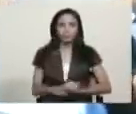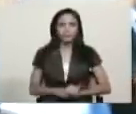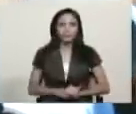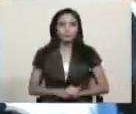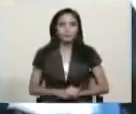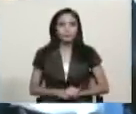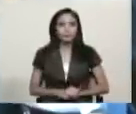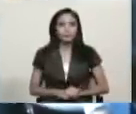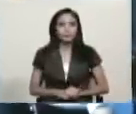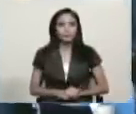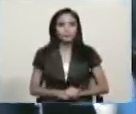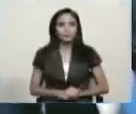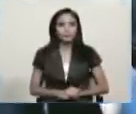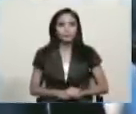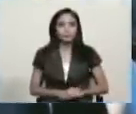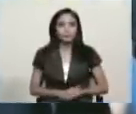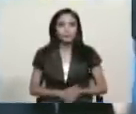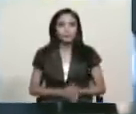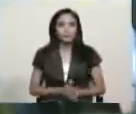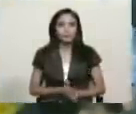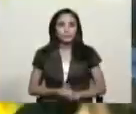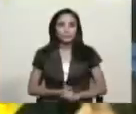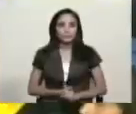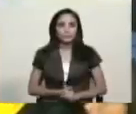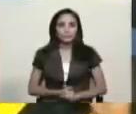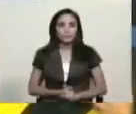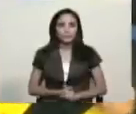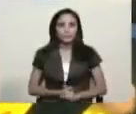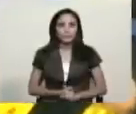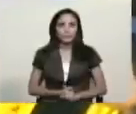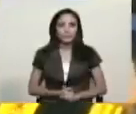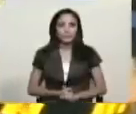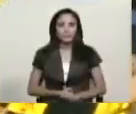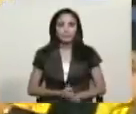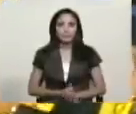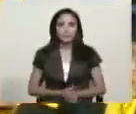de Venezuela, Nicolás Maduro Moros.